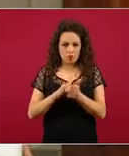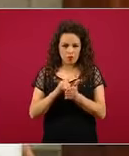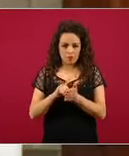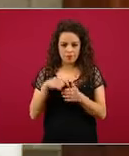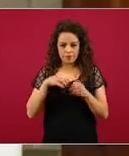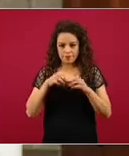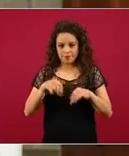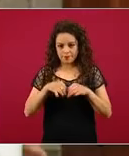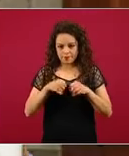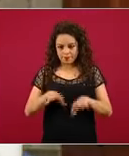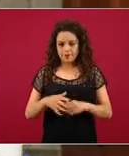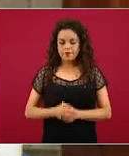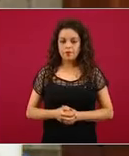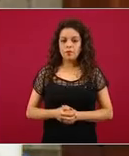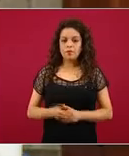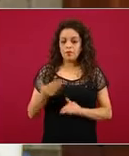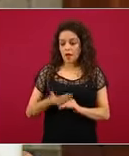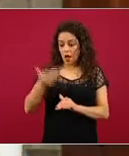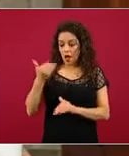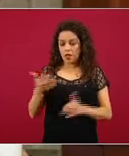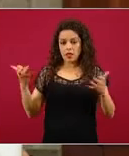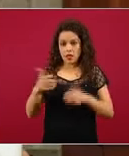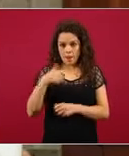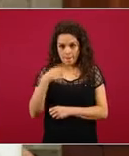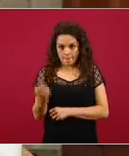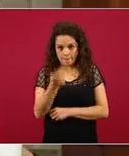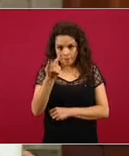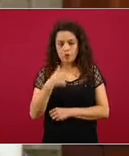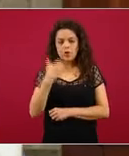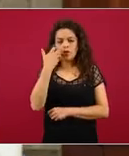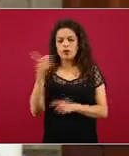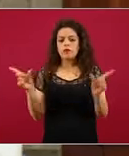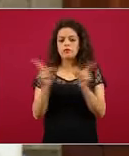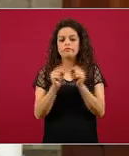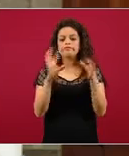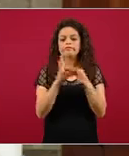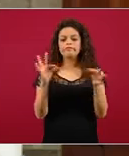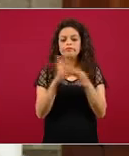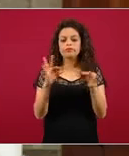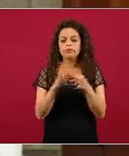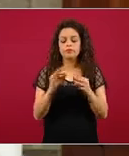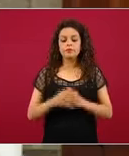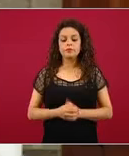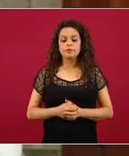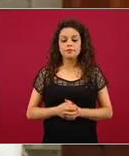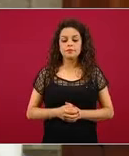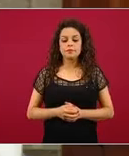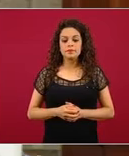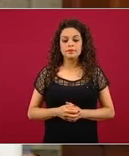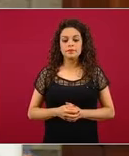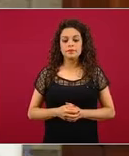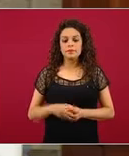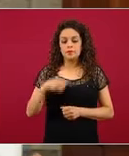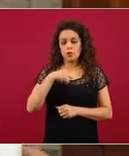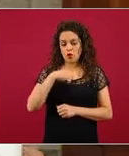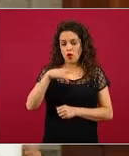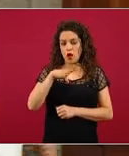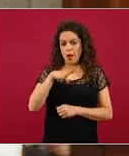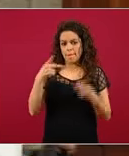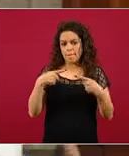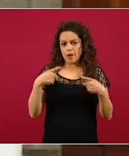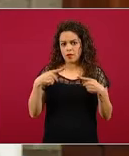Doctor Gatell, bueno, antes de formular mi pregunta, me gustaría hacer una breve exposición. Yo tengo pues gente muy cercana que